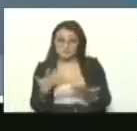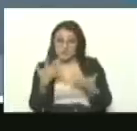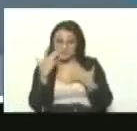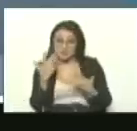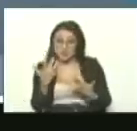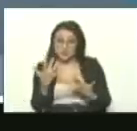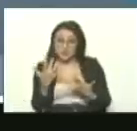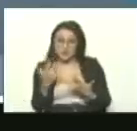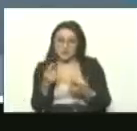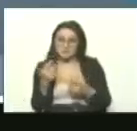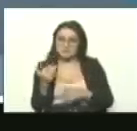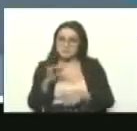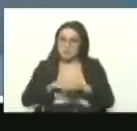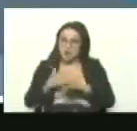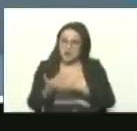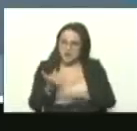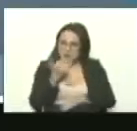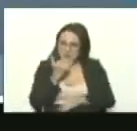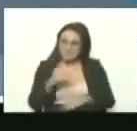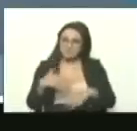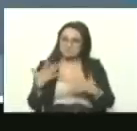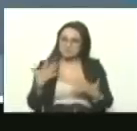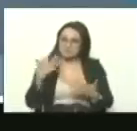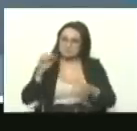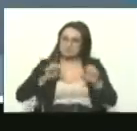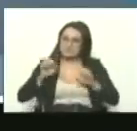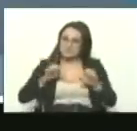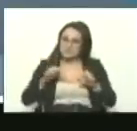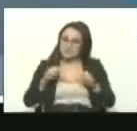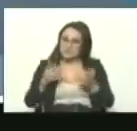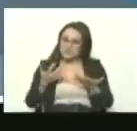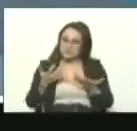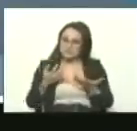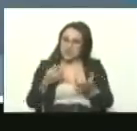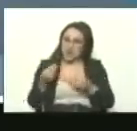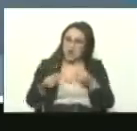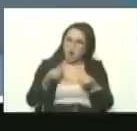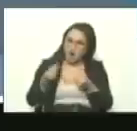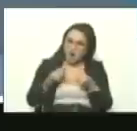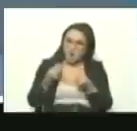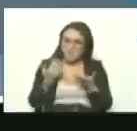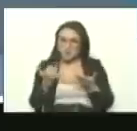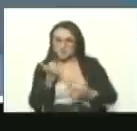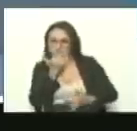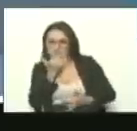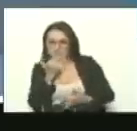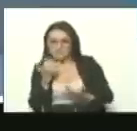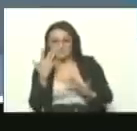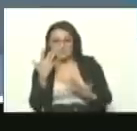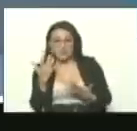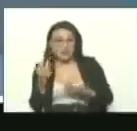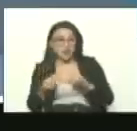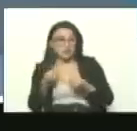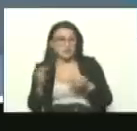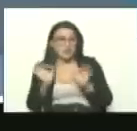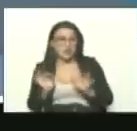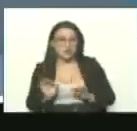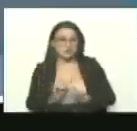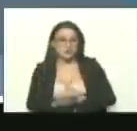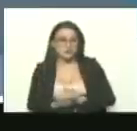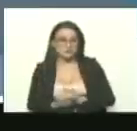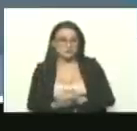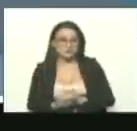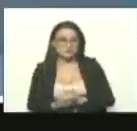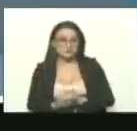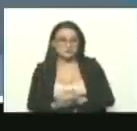sus causales, ver sus expresiones, sus fenómenos y ver su mitigación, porque es una